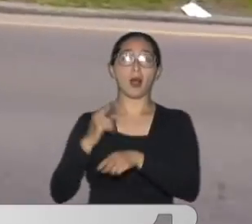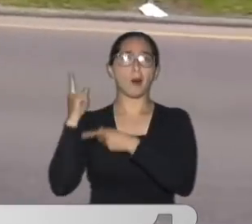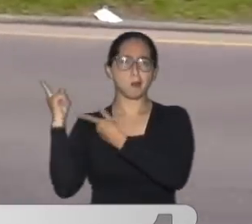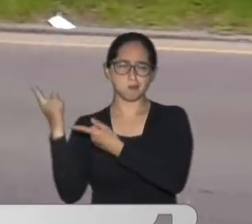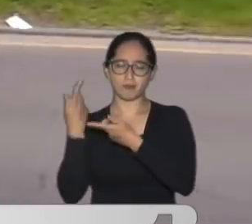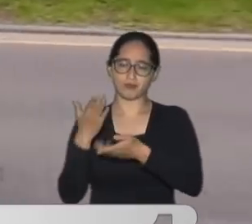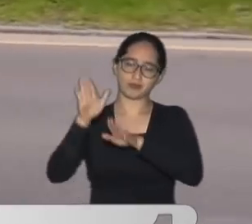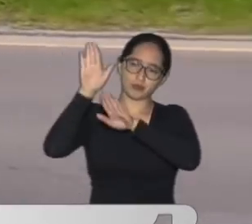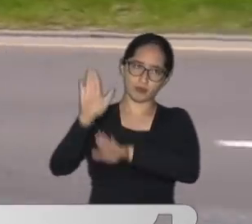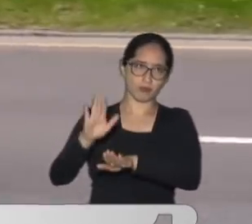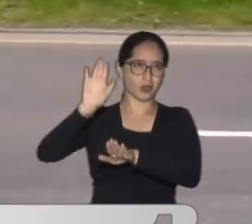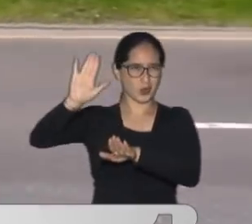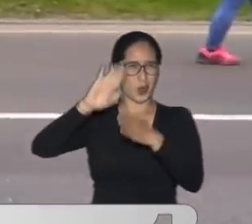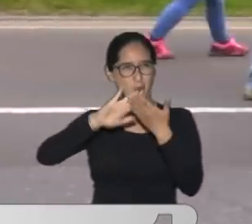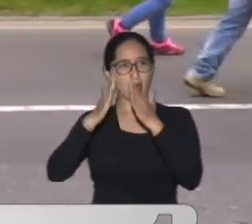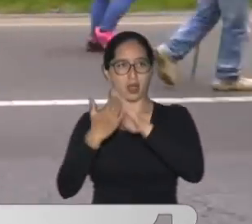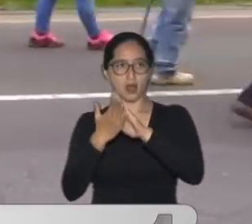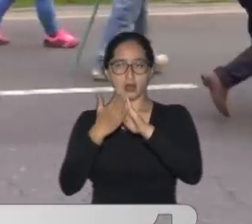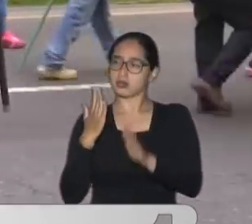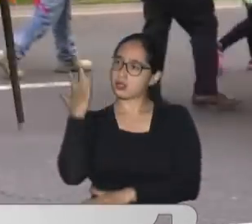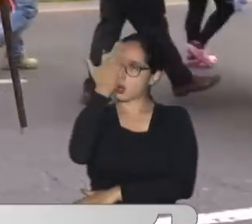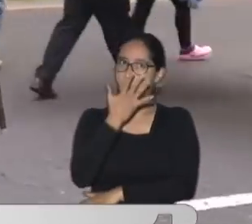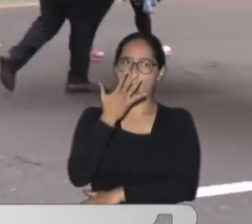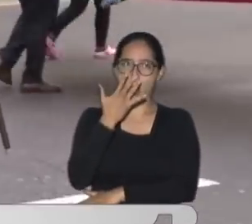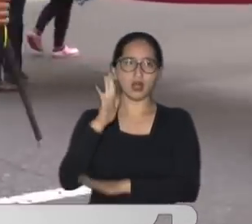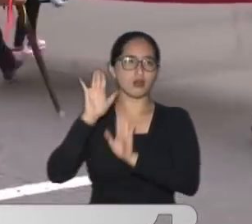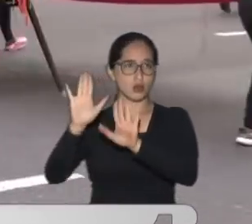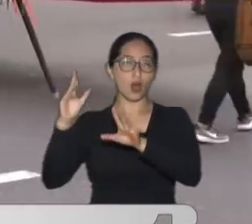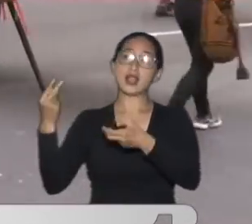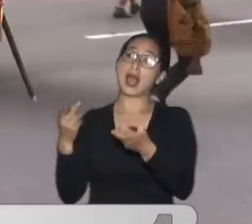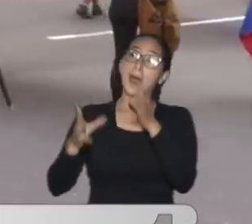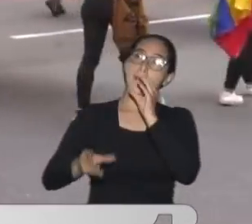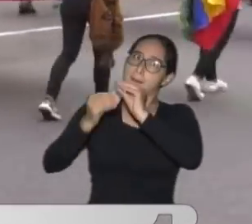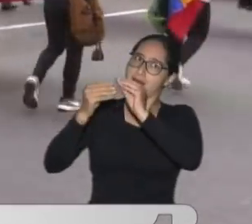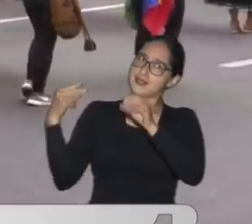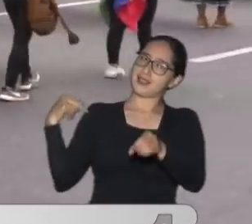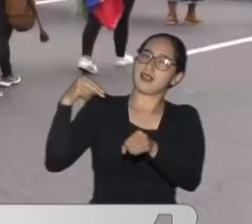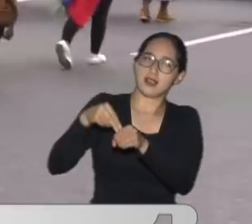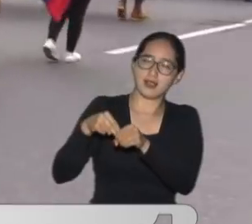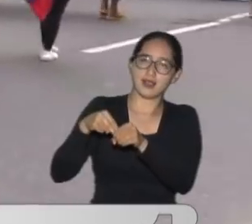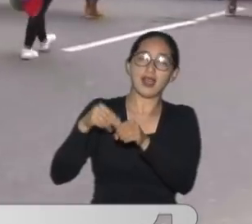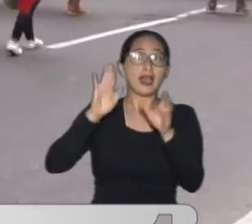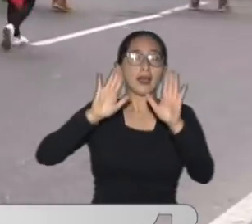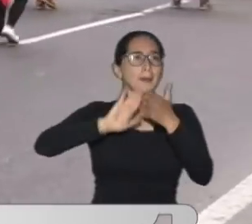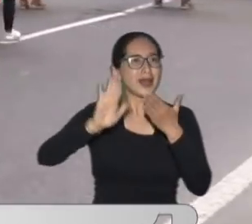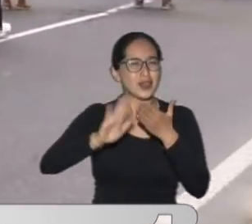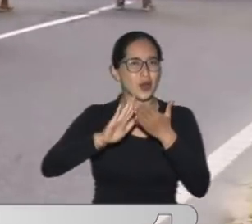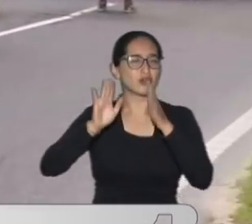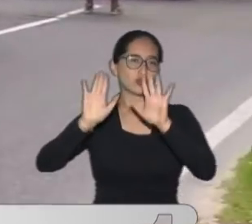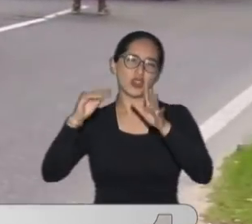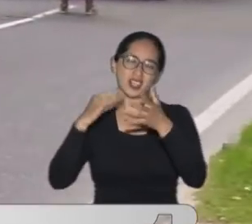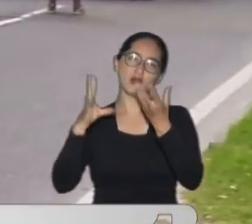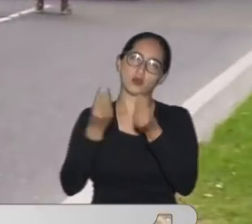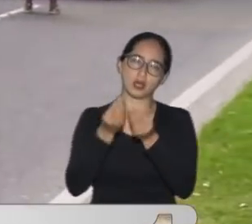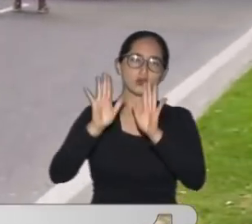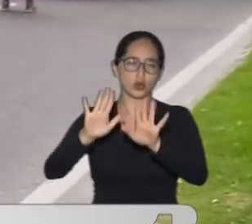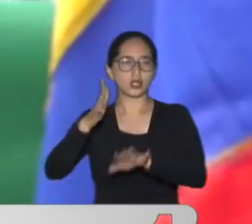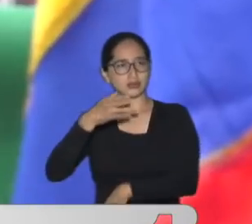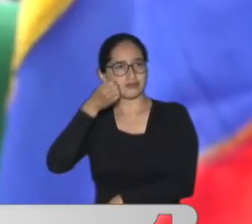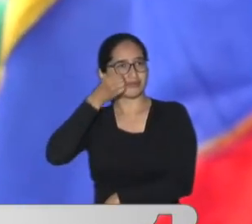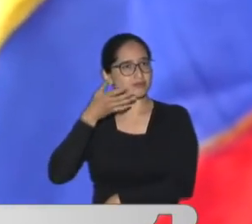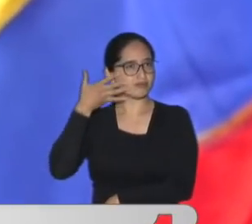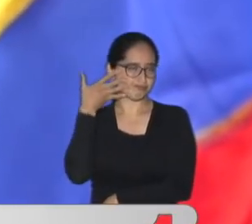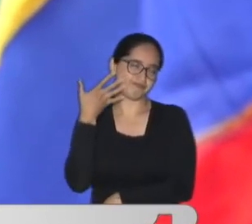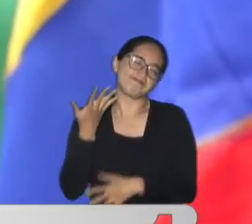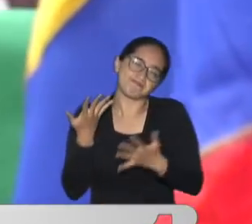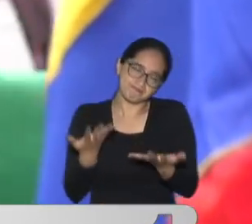las comunidades negras, de las comunidades indígenas del Cauca, bueno, de las comunidades negras, perdón. ¿Cuál es el mensaje que hoy se